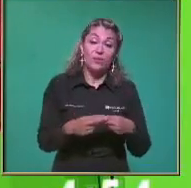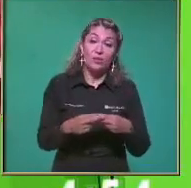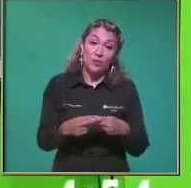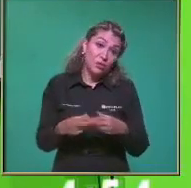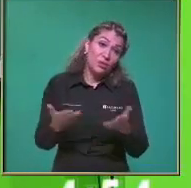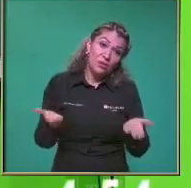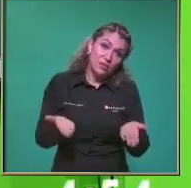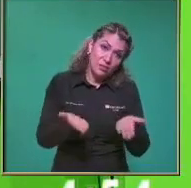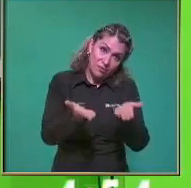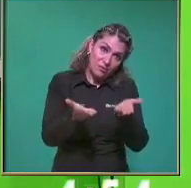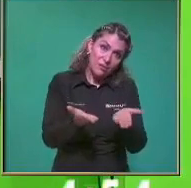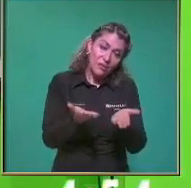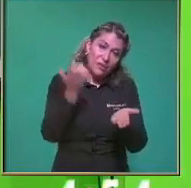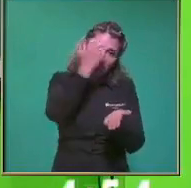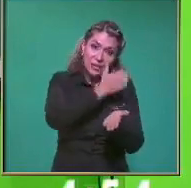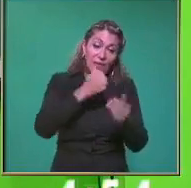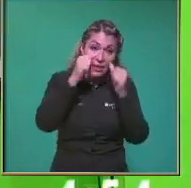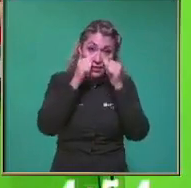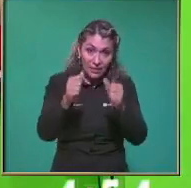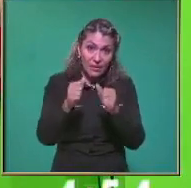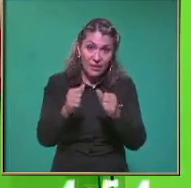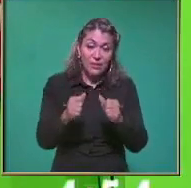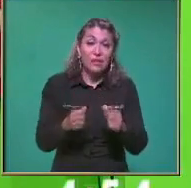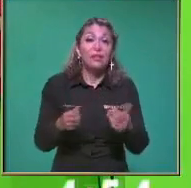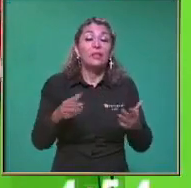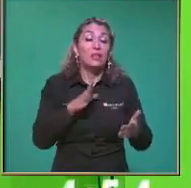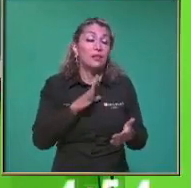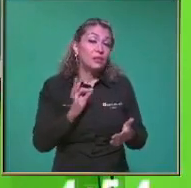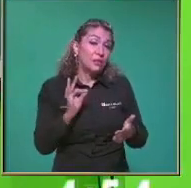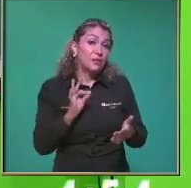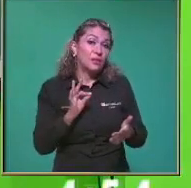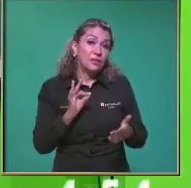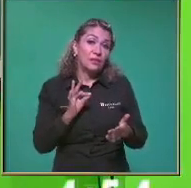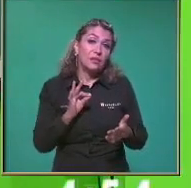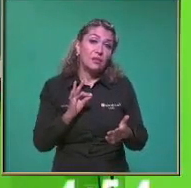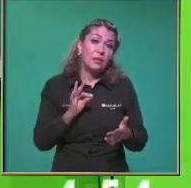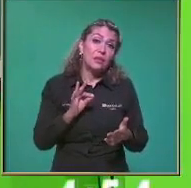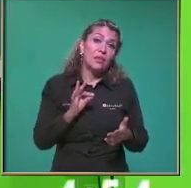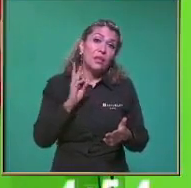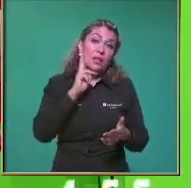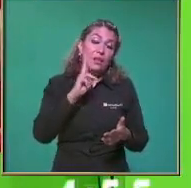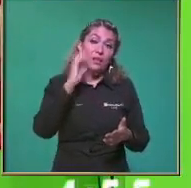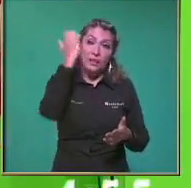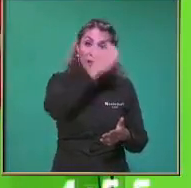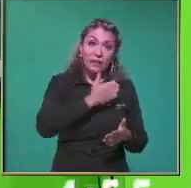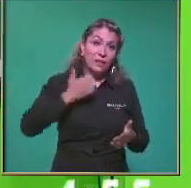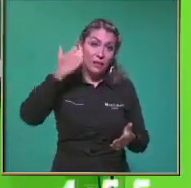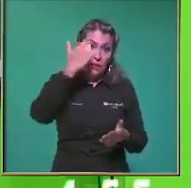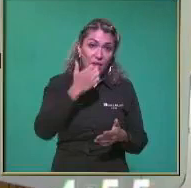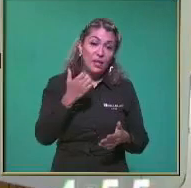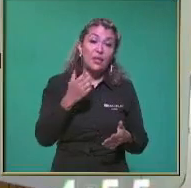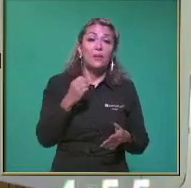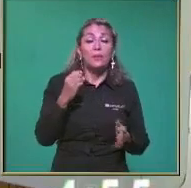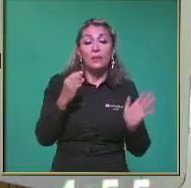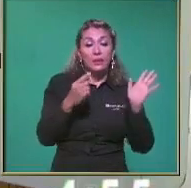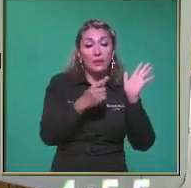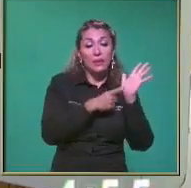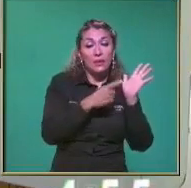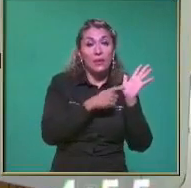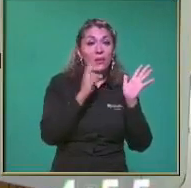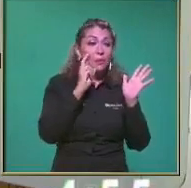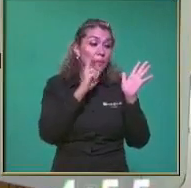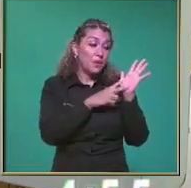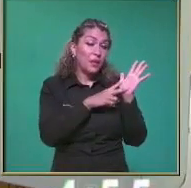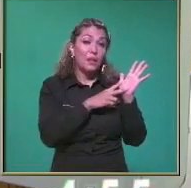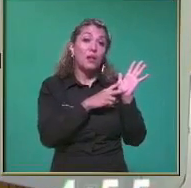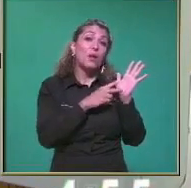aplicación. Hay que poner atención porque hay que ver si lo pueden hacer en forma auditiva o si lo pueden hacer en forma visual. ¿Cuál es la diferencia,